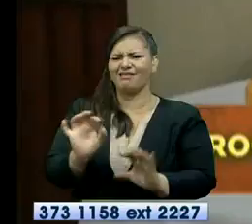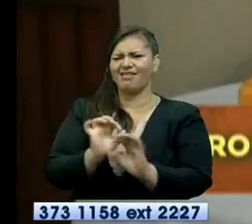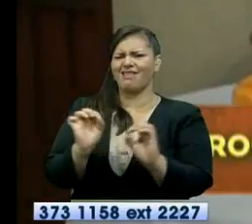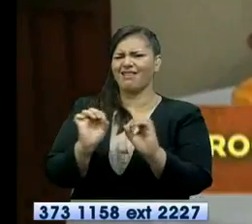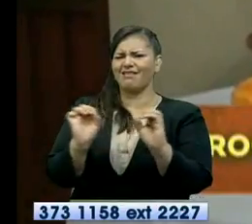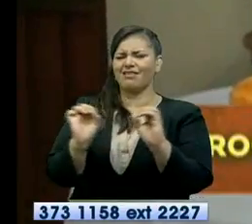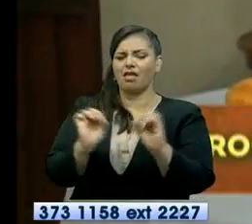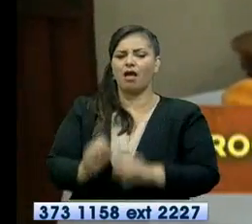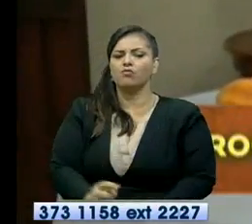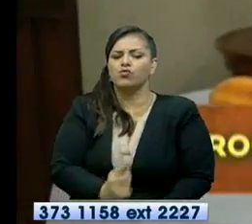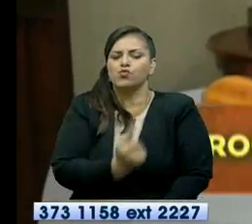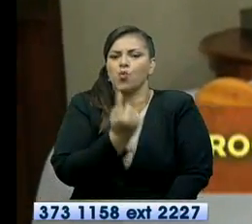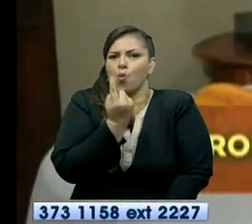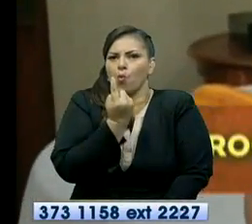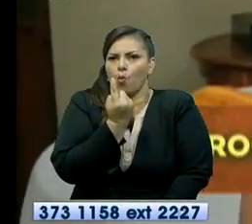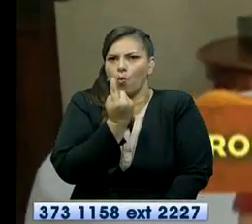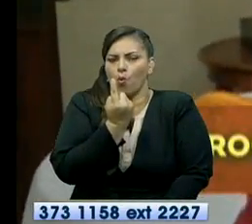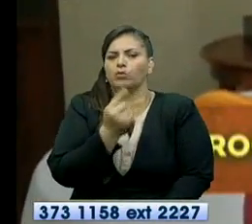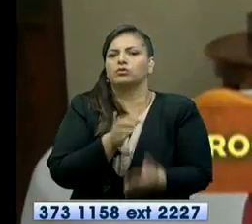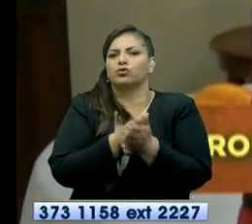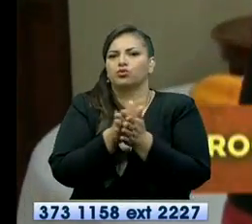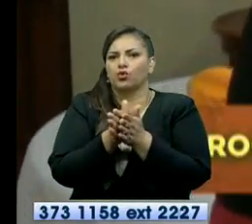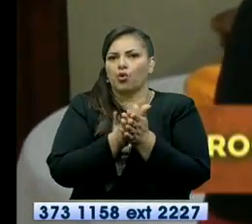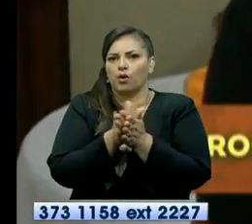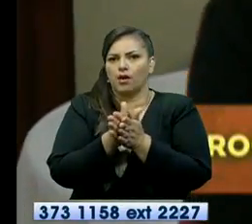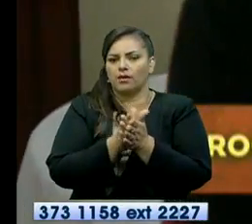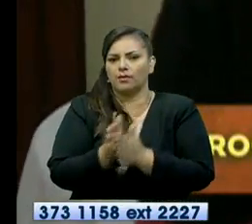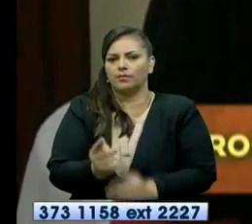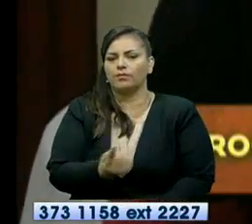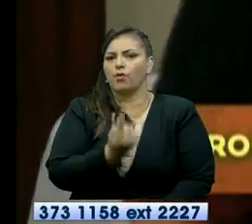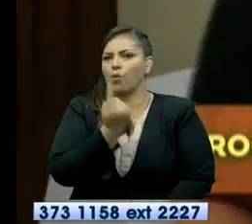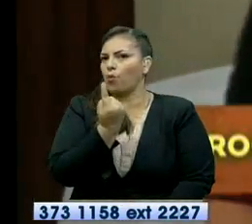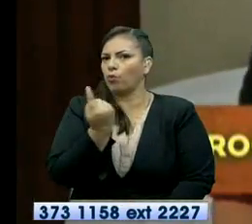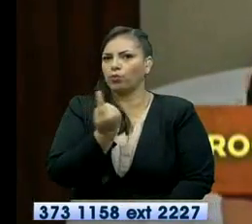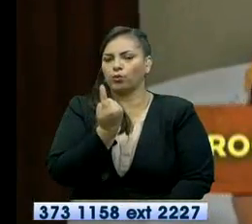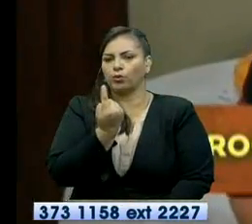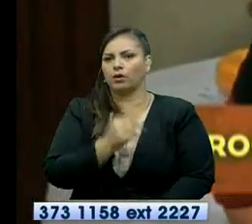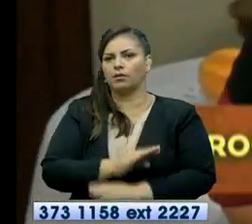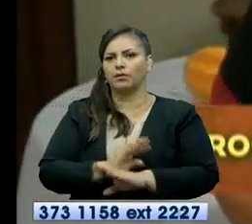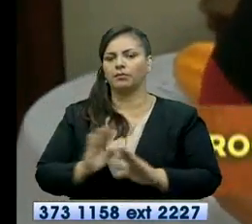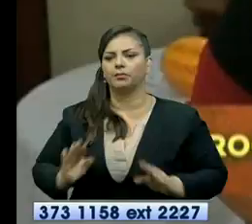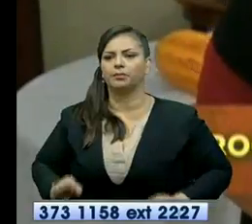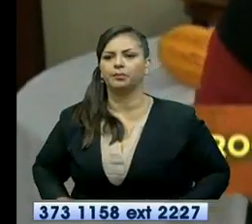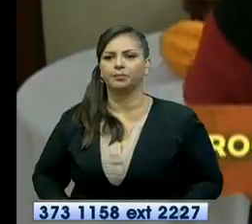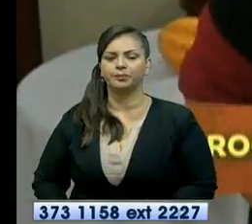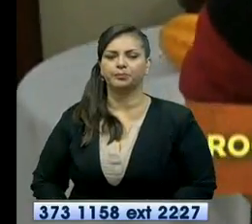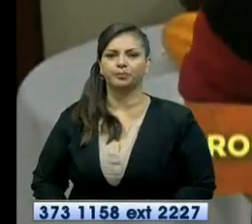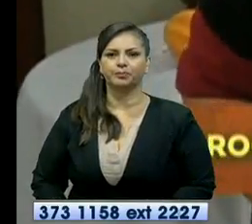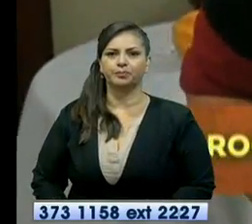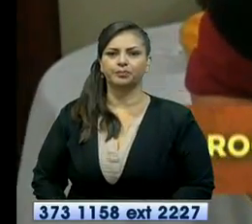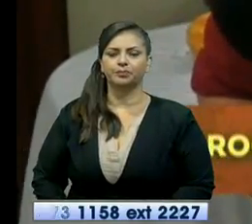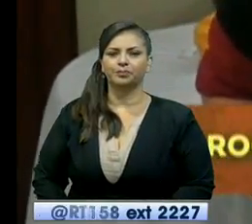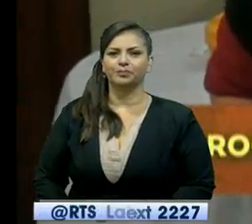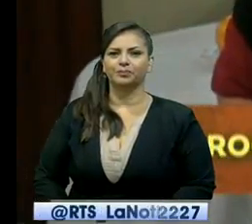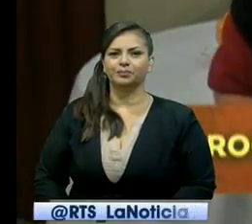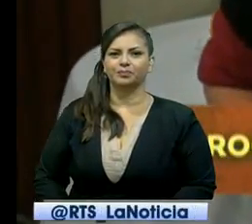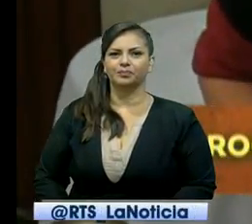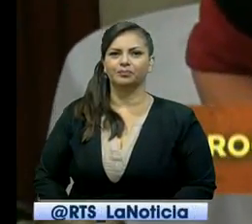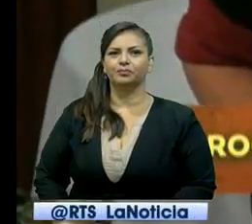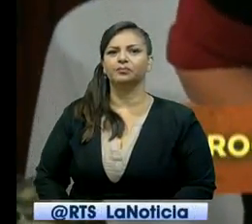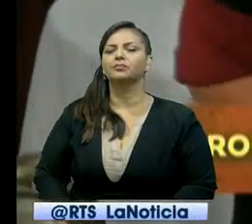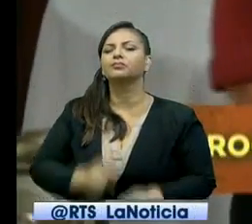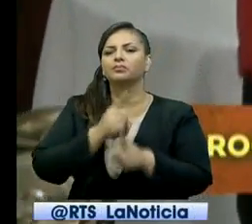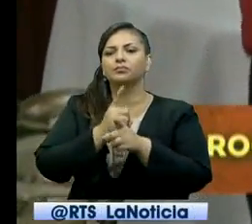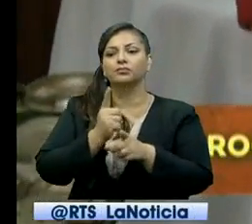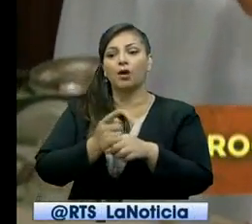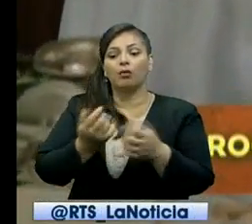aromatizador natural que tiene nuestro cacao de fino de aroma justamente por ese es el proceso